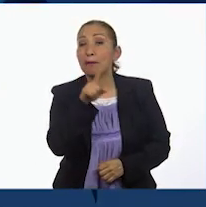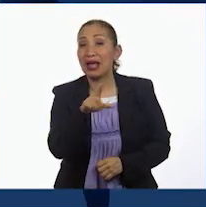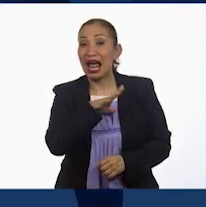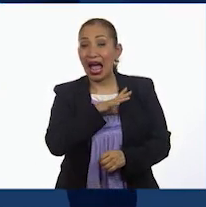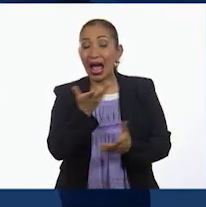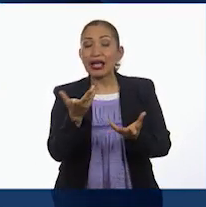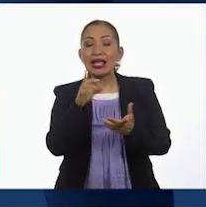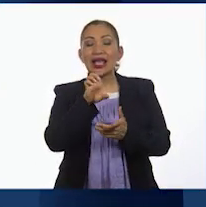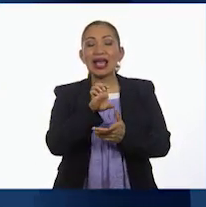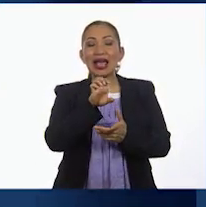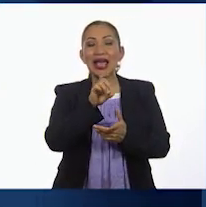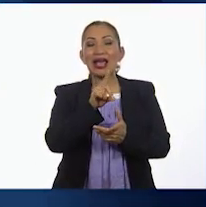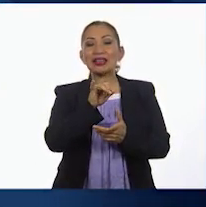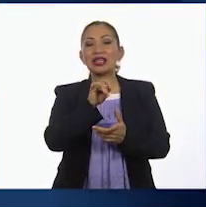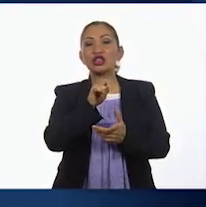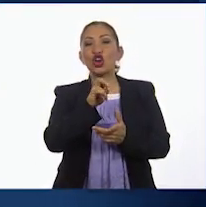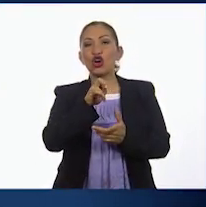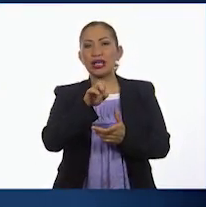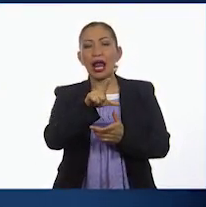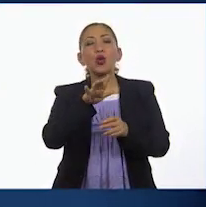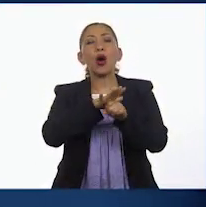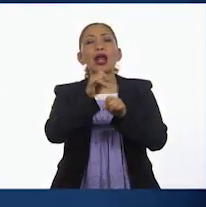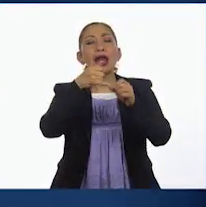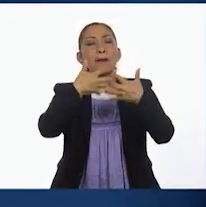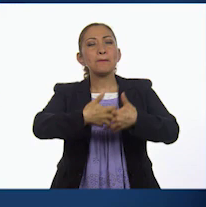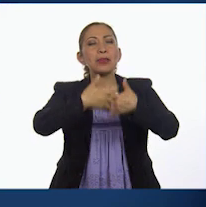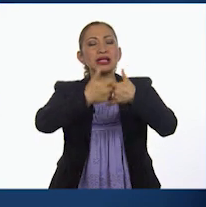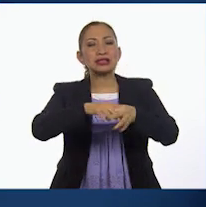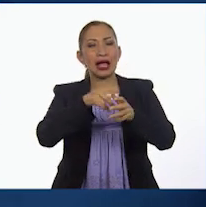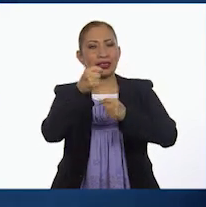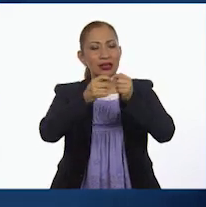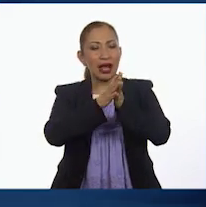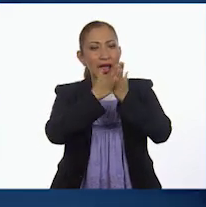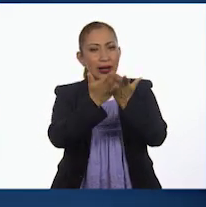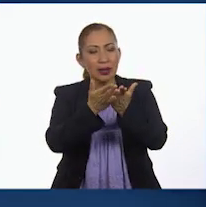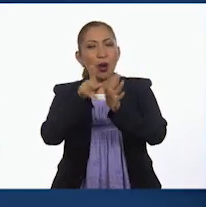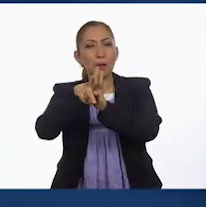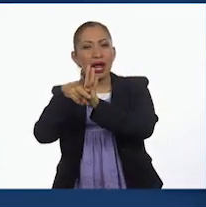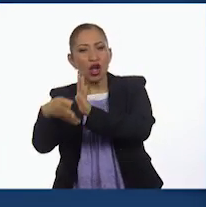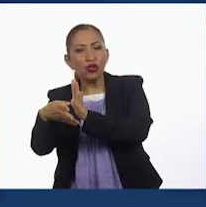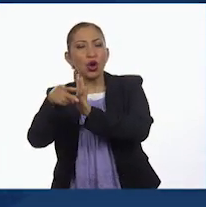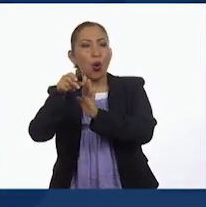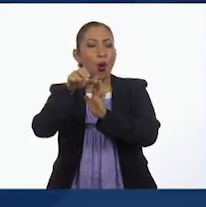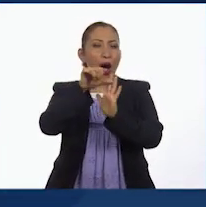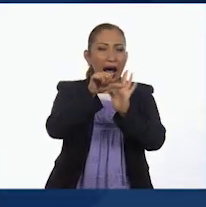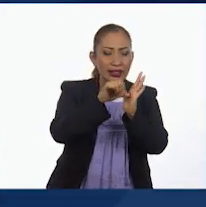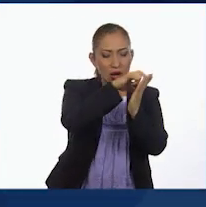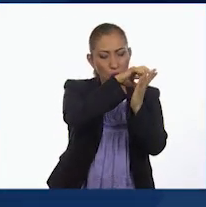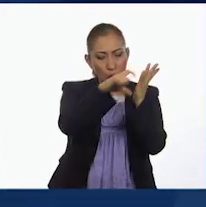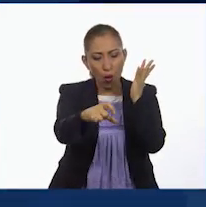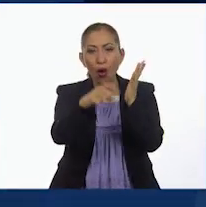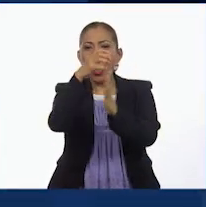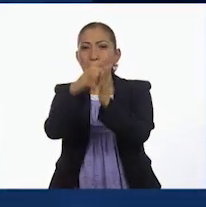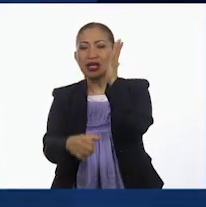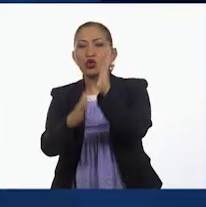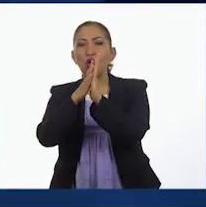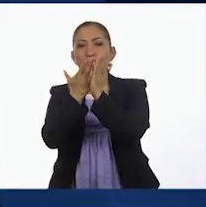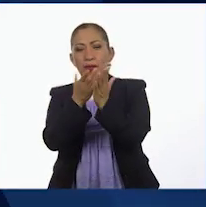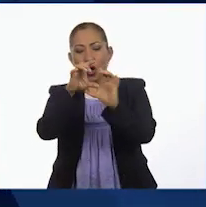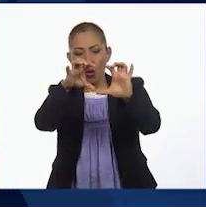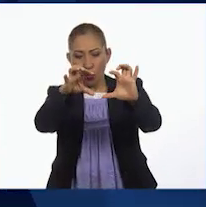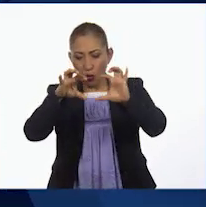datos editoriales de las fuentes consultadas, libros, revistas, periódicos, artículos, capítulos de